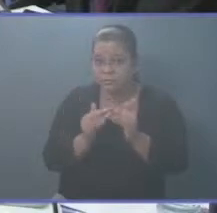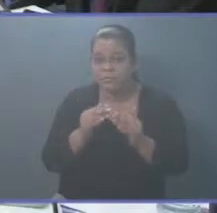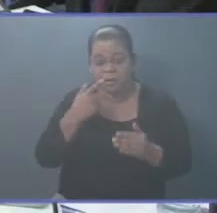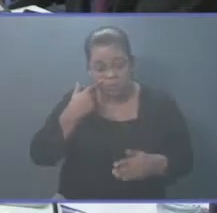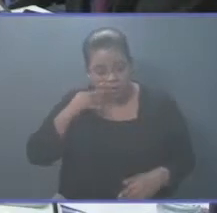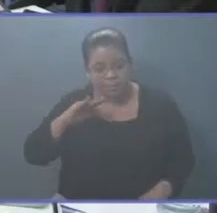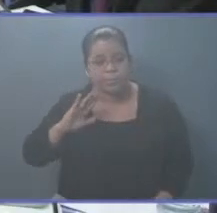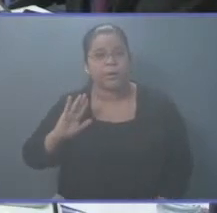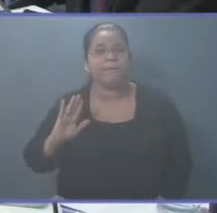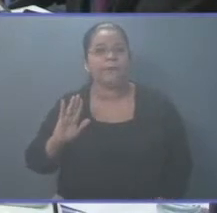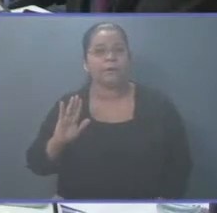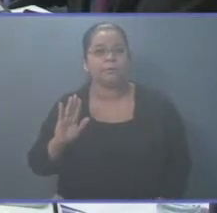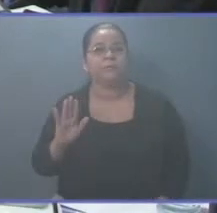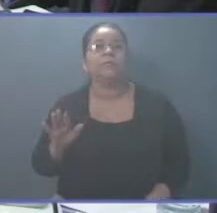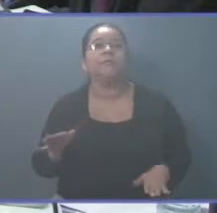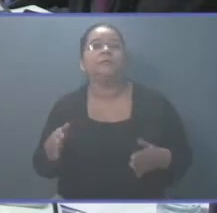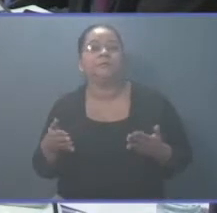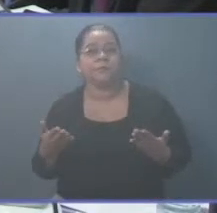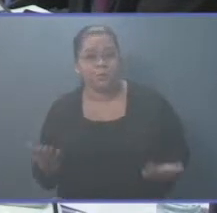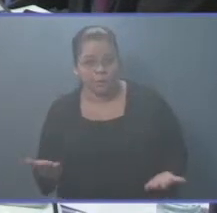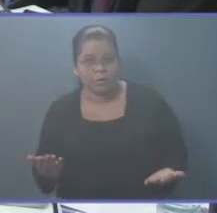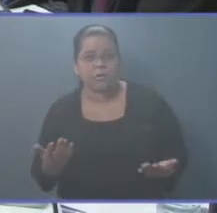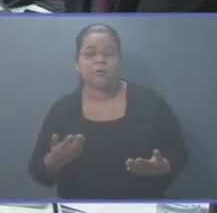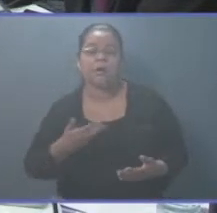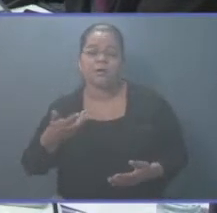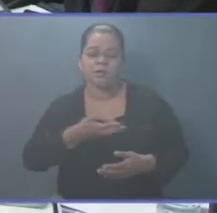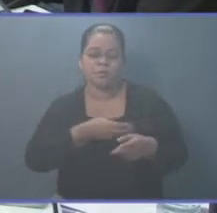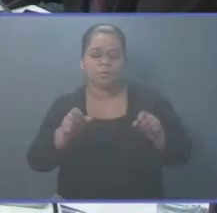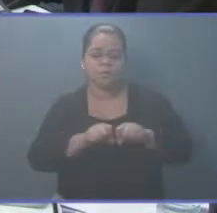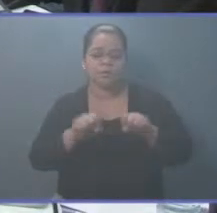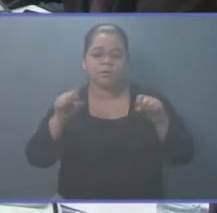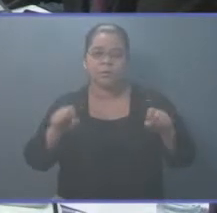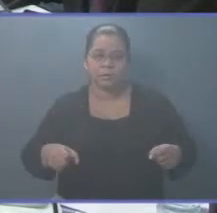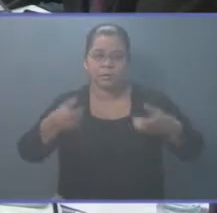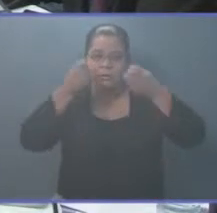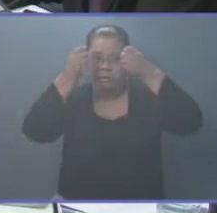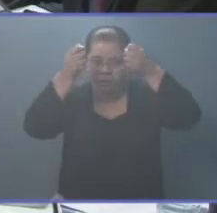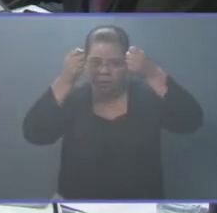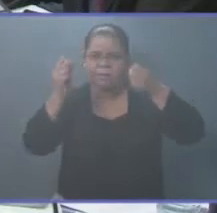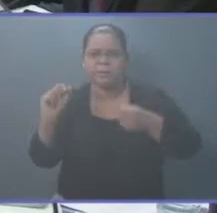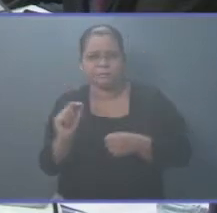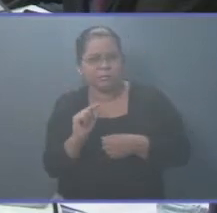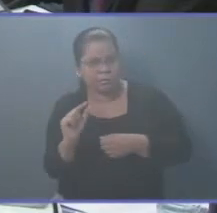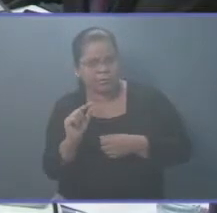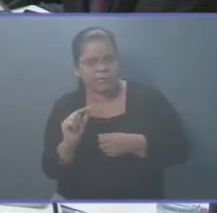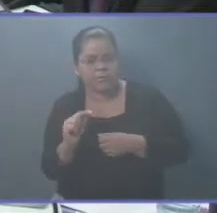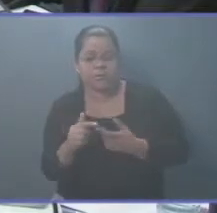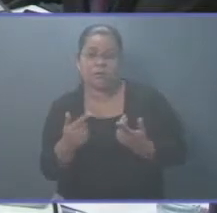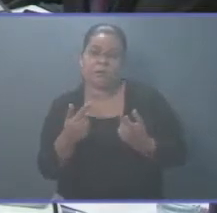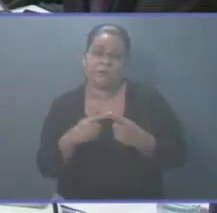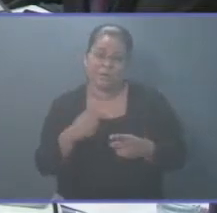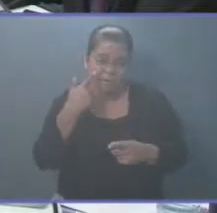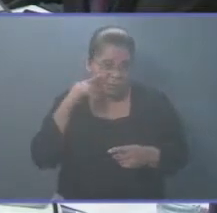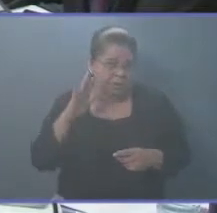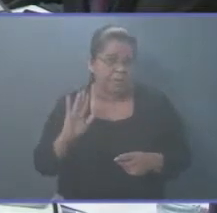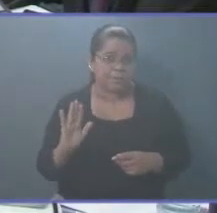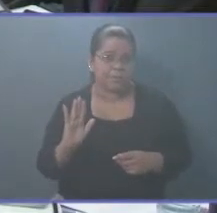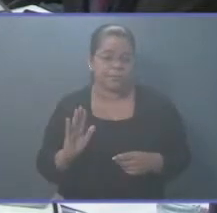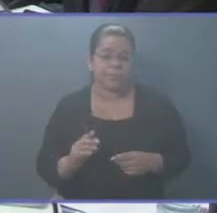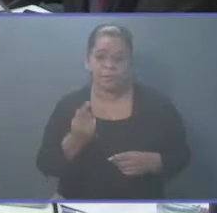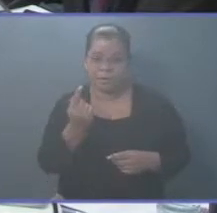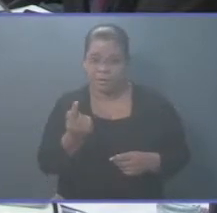prueba de referencia porque lo permite nuestro sistema penal. Y en muchos casos, cuando la víctima